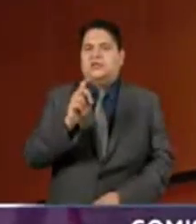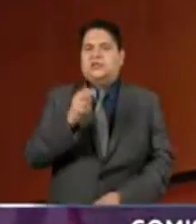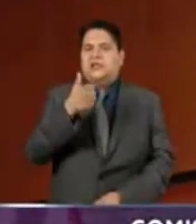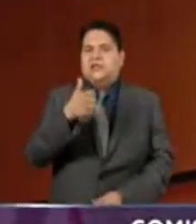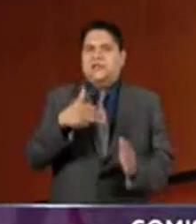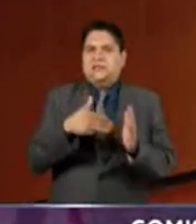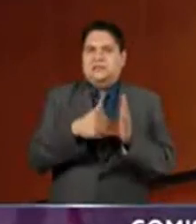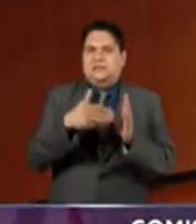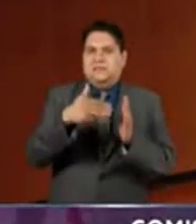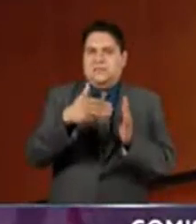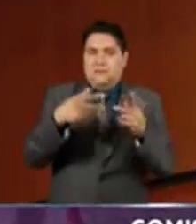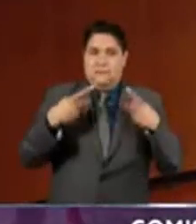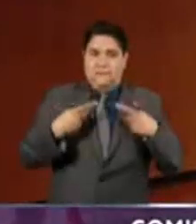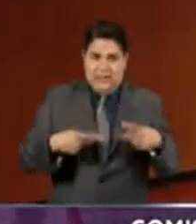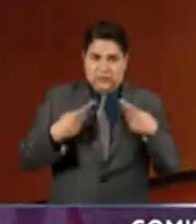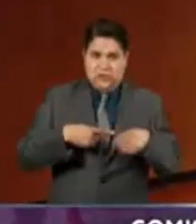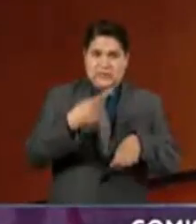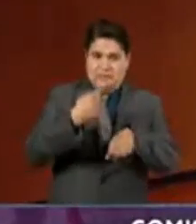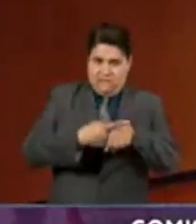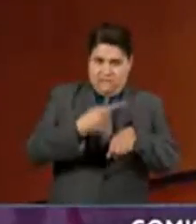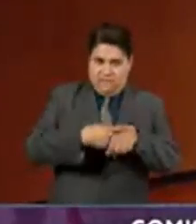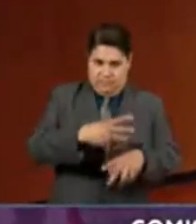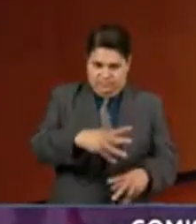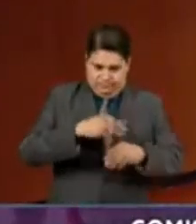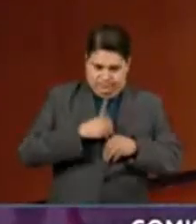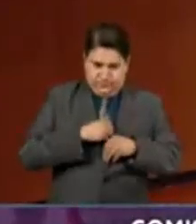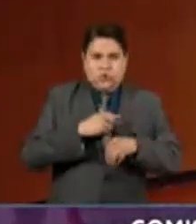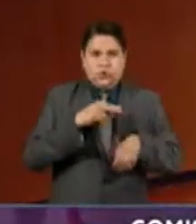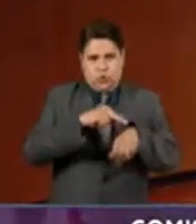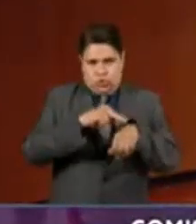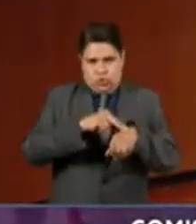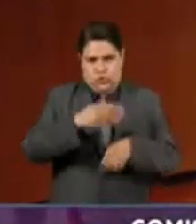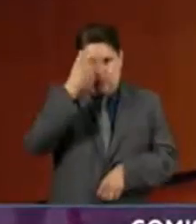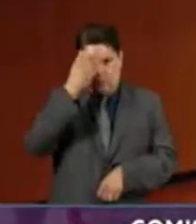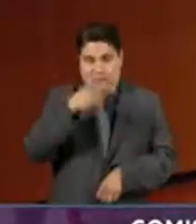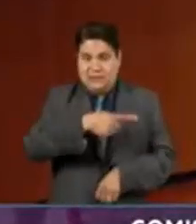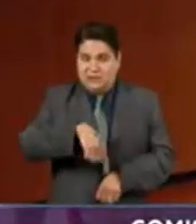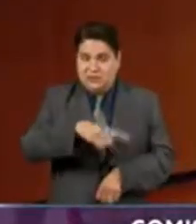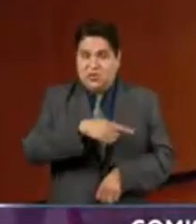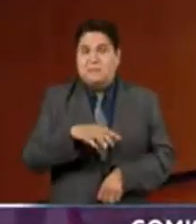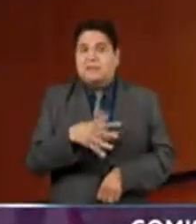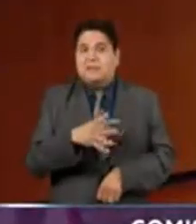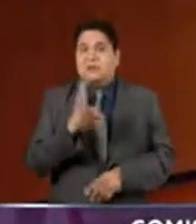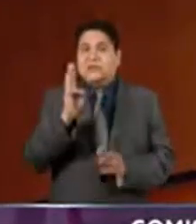de contagio en el personal del sector salud, de las cuales lamentablemente fallecieron